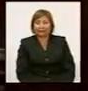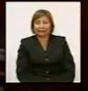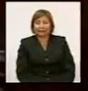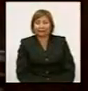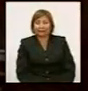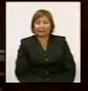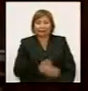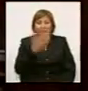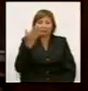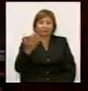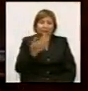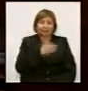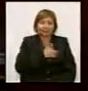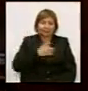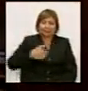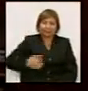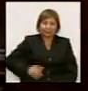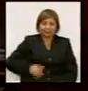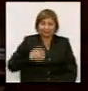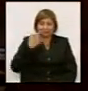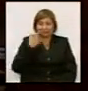Señor presidente,